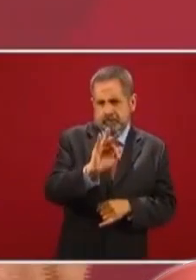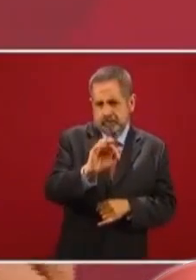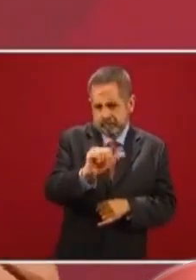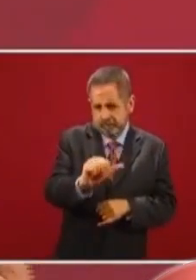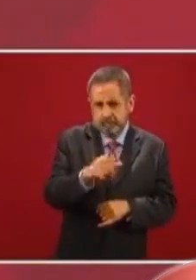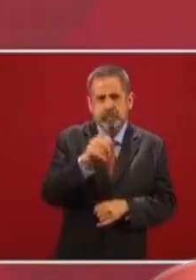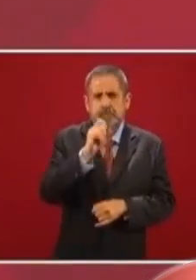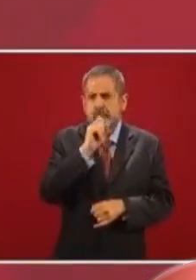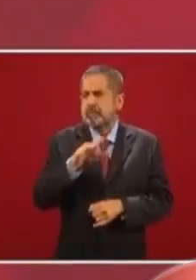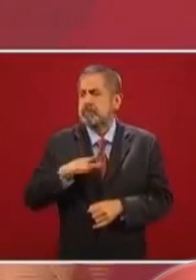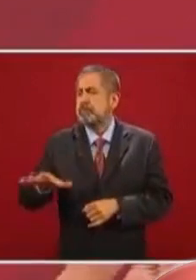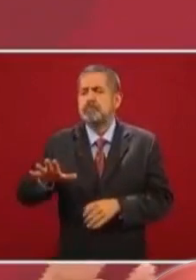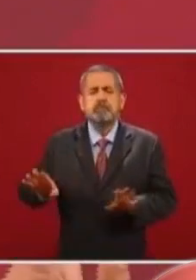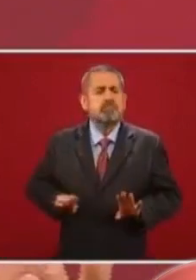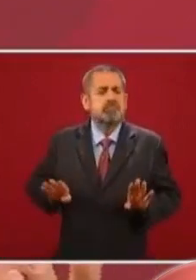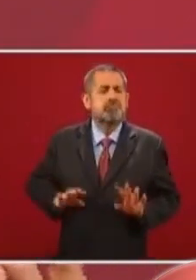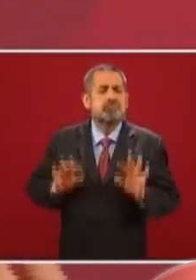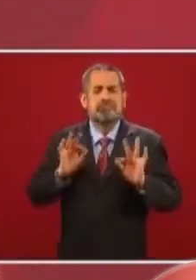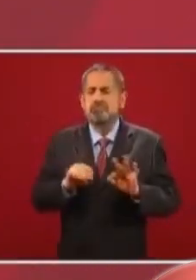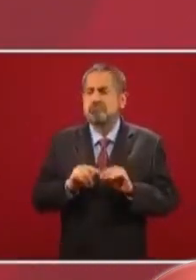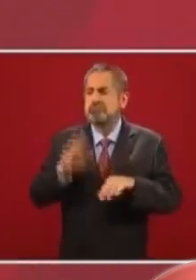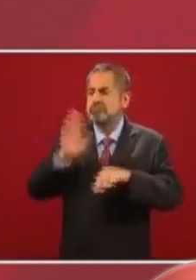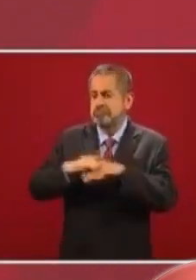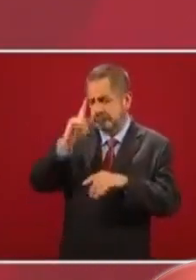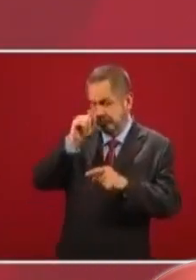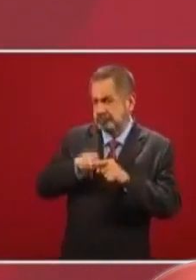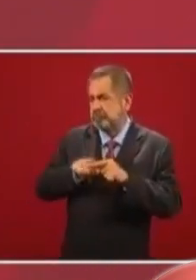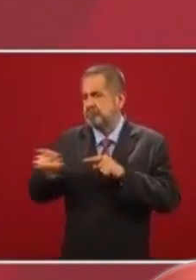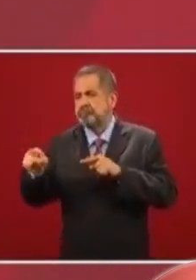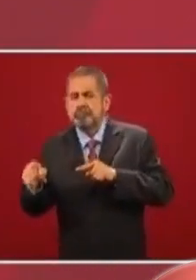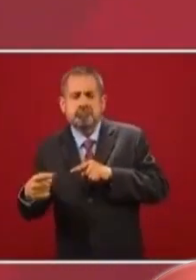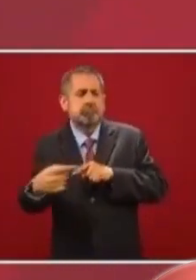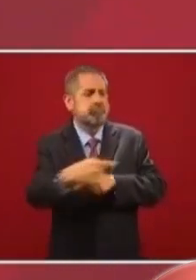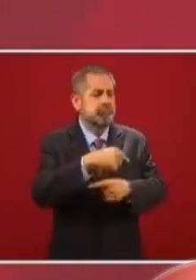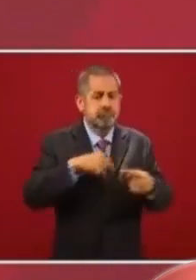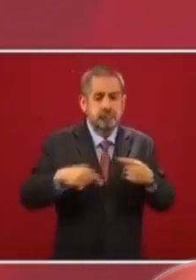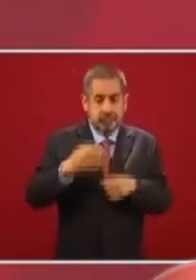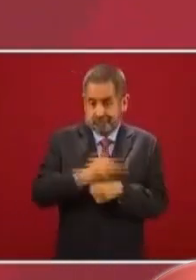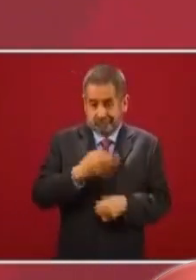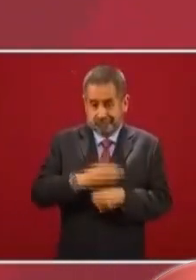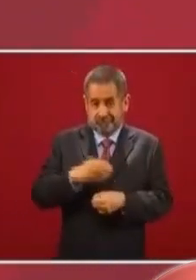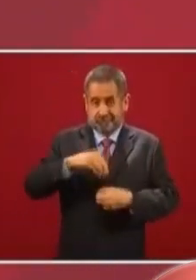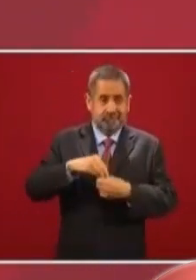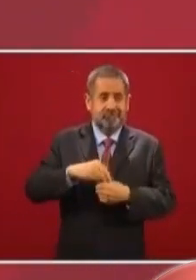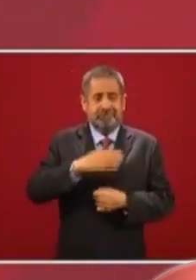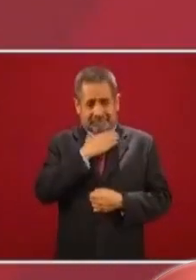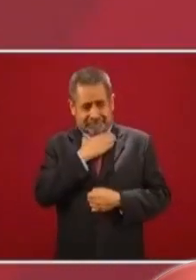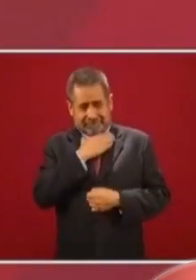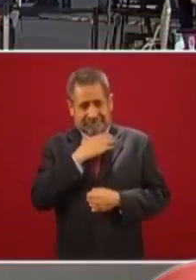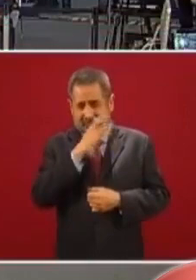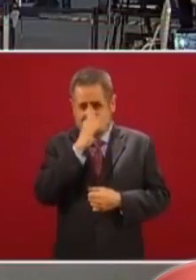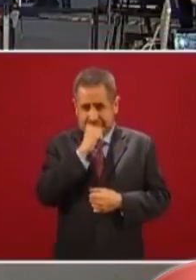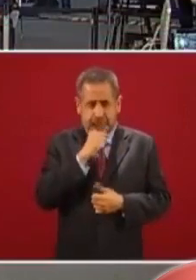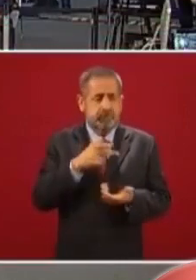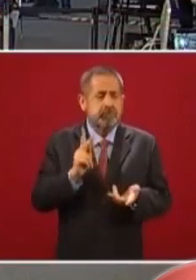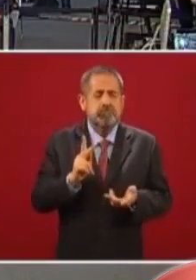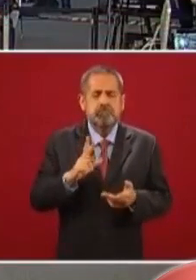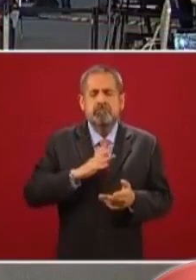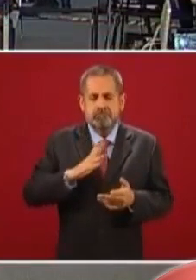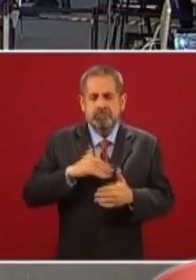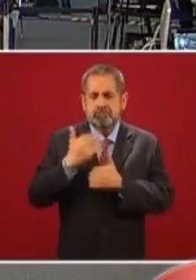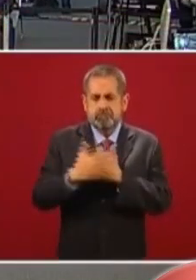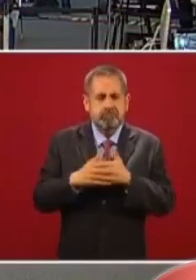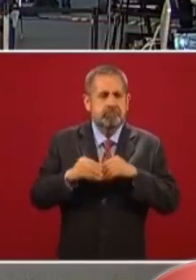enormes beneficios a la movilidad regional y en algunas vías que ya de por sí están saturadas, como ustedes deben de constatar, como es la